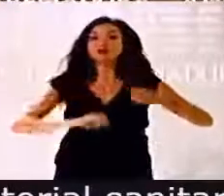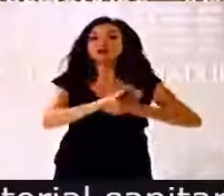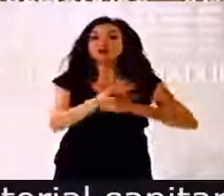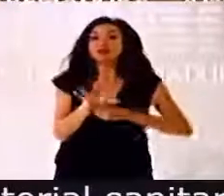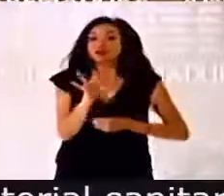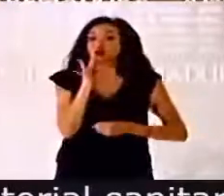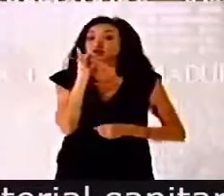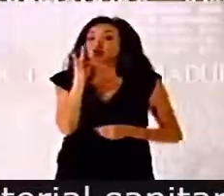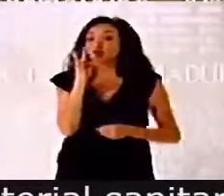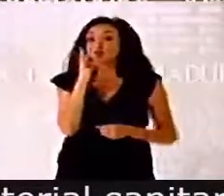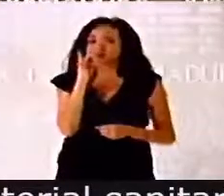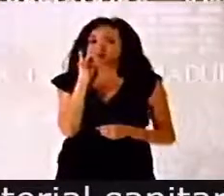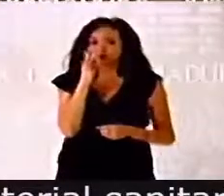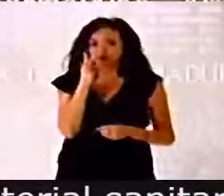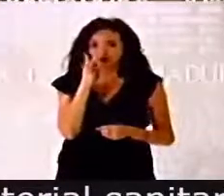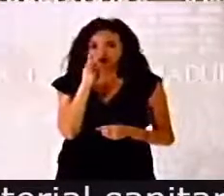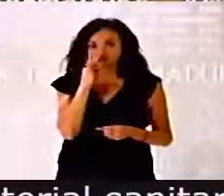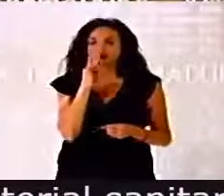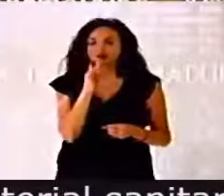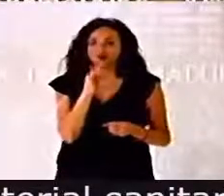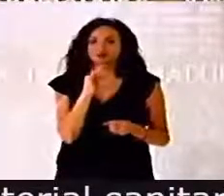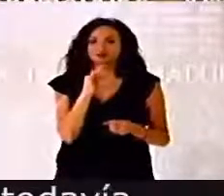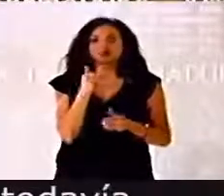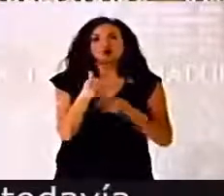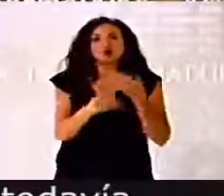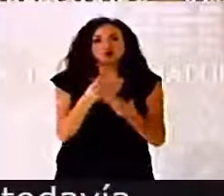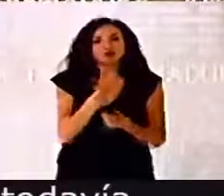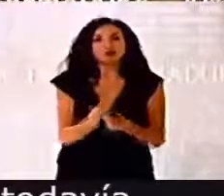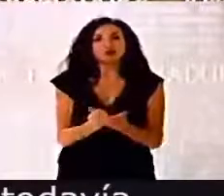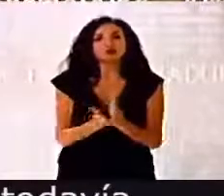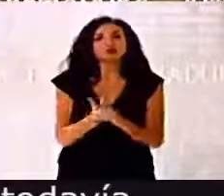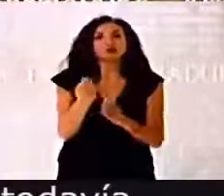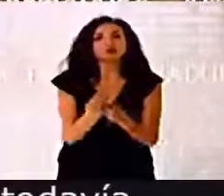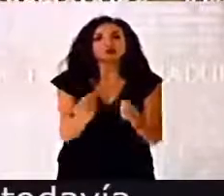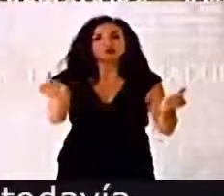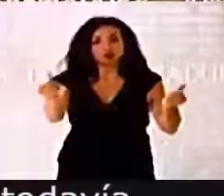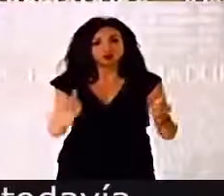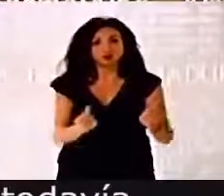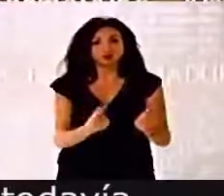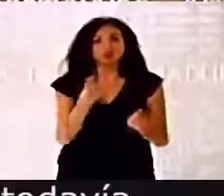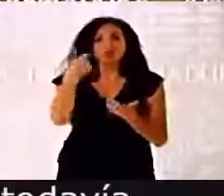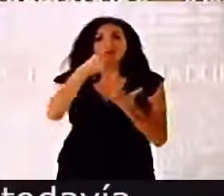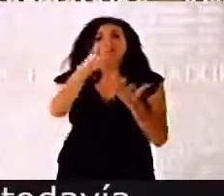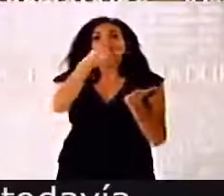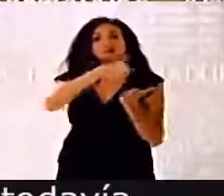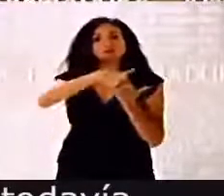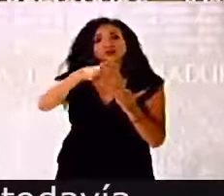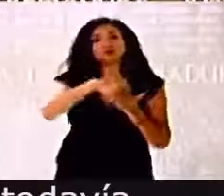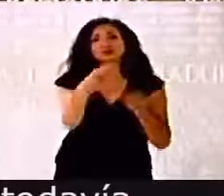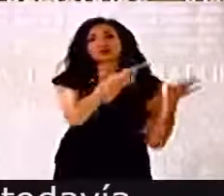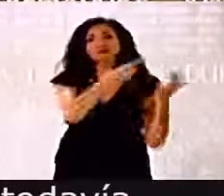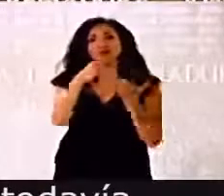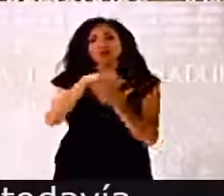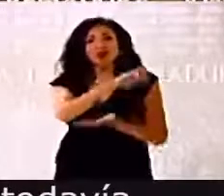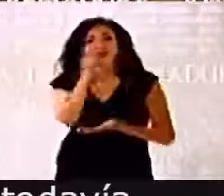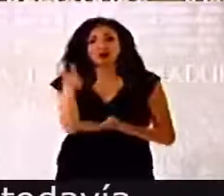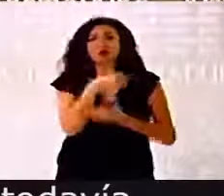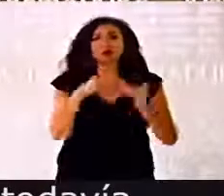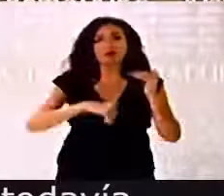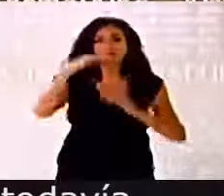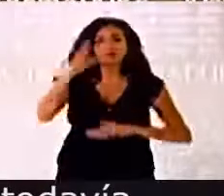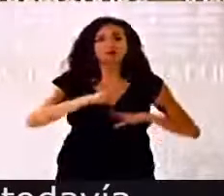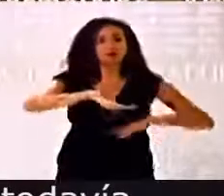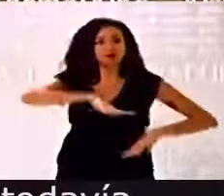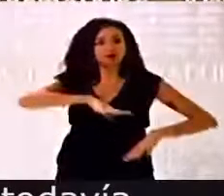estamos y de la que todavía estamos saliendo. Más de 2.100.000 euros es lo que se autoriza hoy para comprar respiradores,